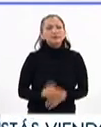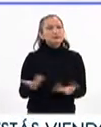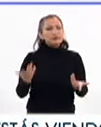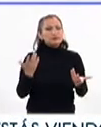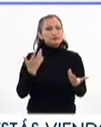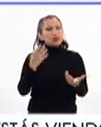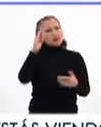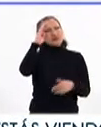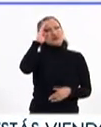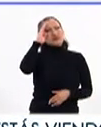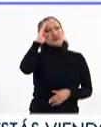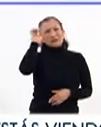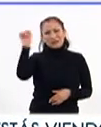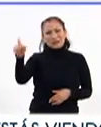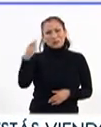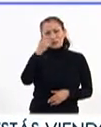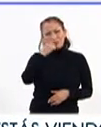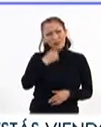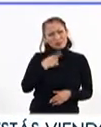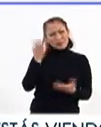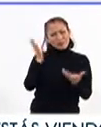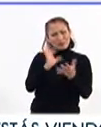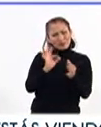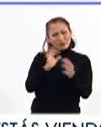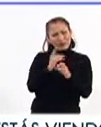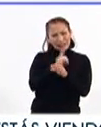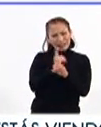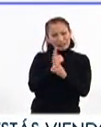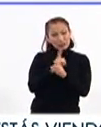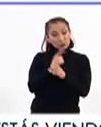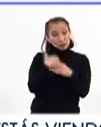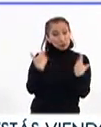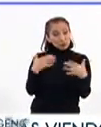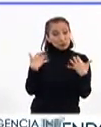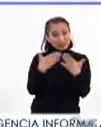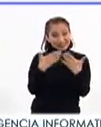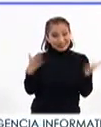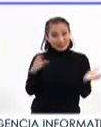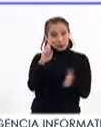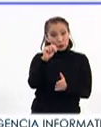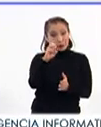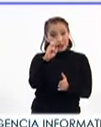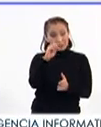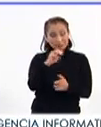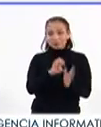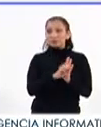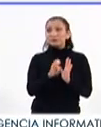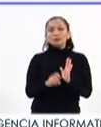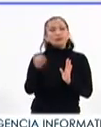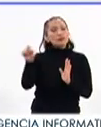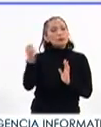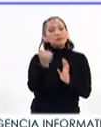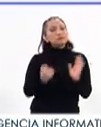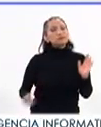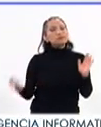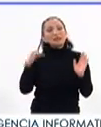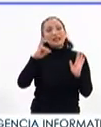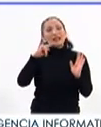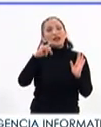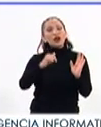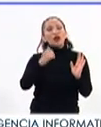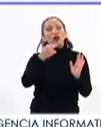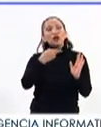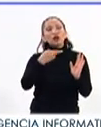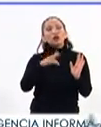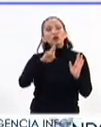no puedo dejar de pensar con esta licenciatura de vanguardia que abre la UNAM. En el caso del famosísimo ingeniero Hugh